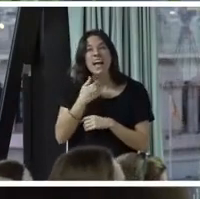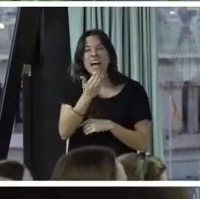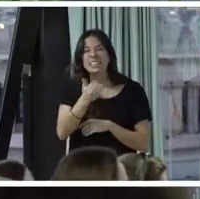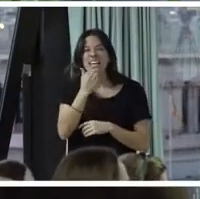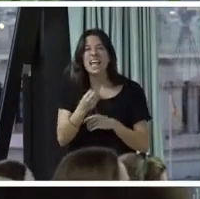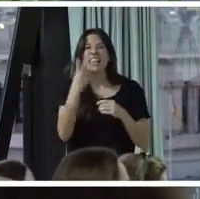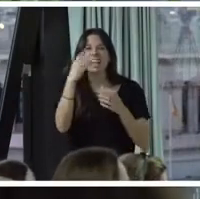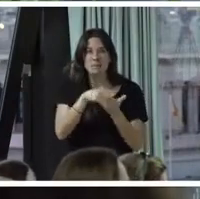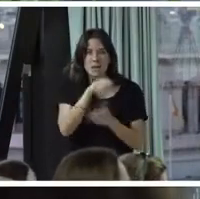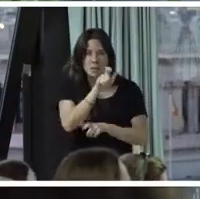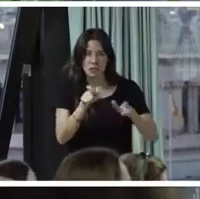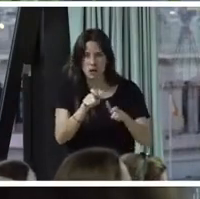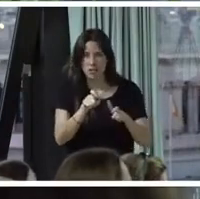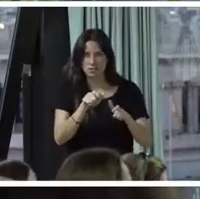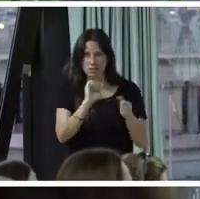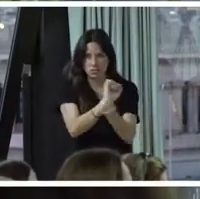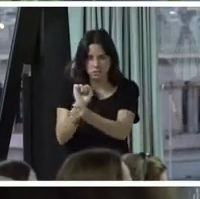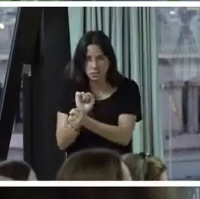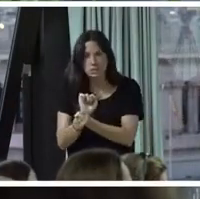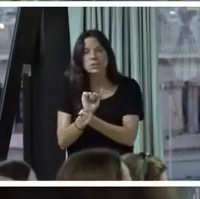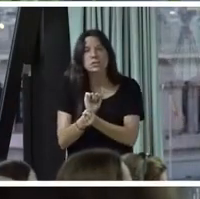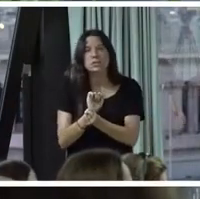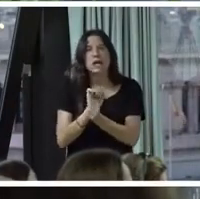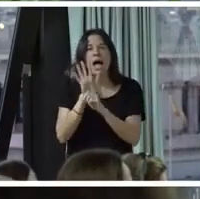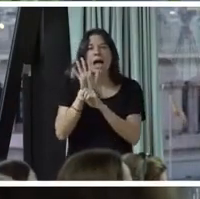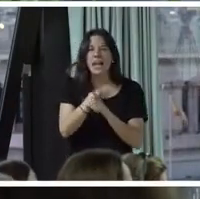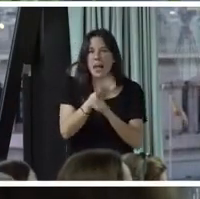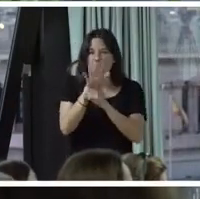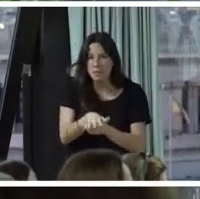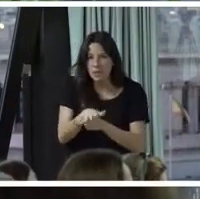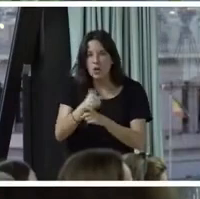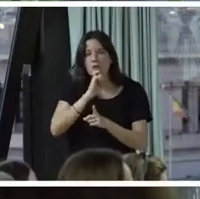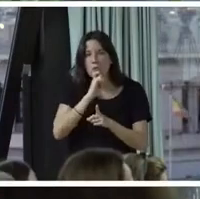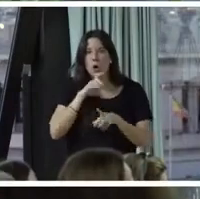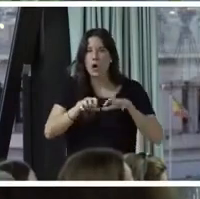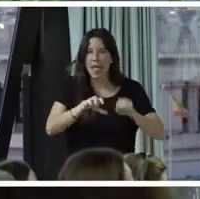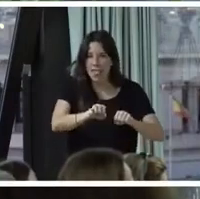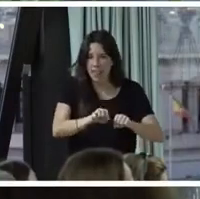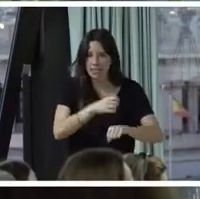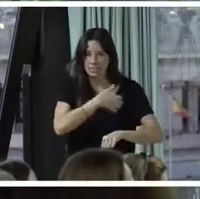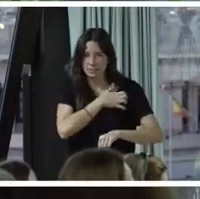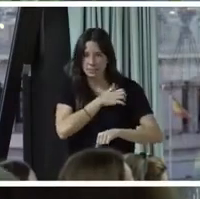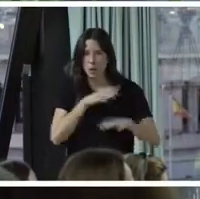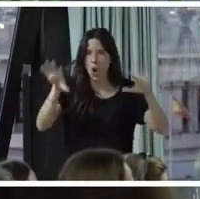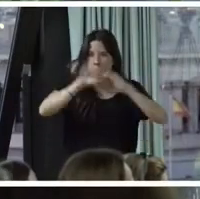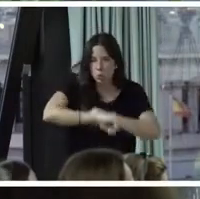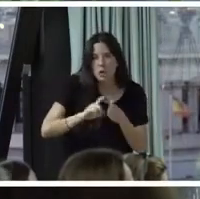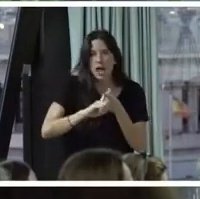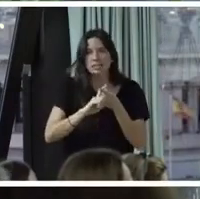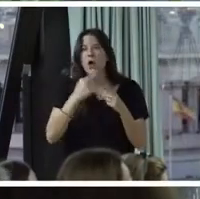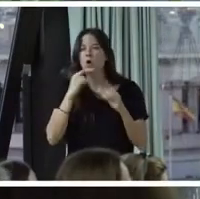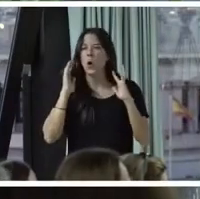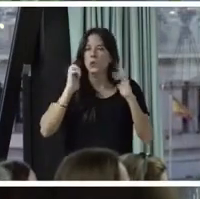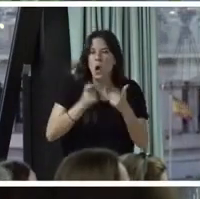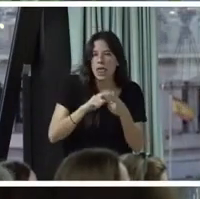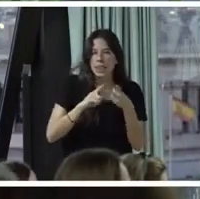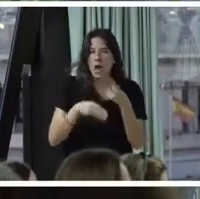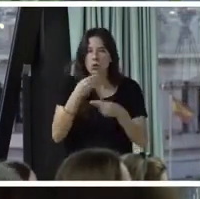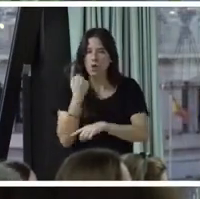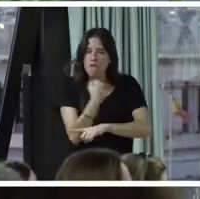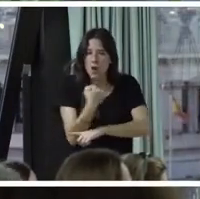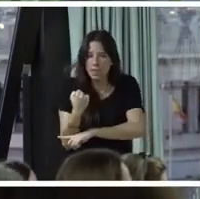personas eh ha reprimido a través de redadas nocturnas a través de la violencia a través del uso de la